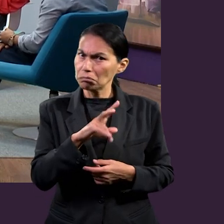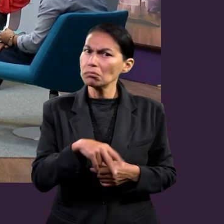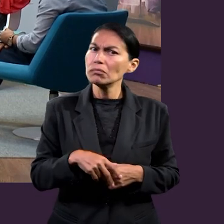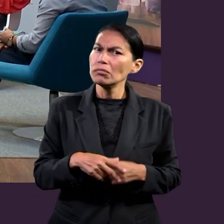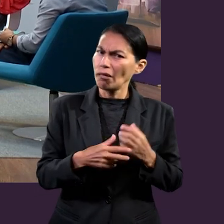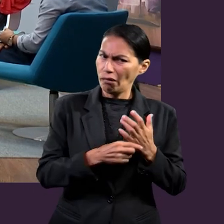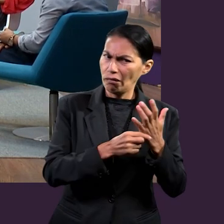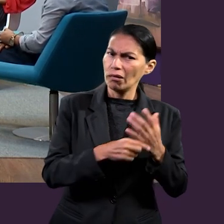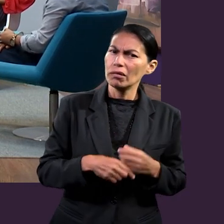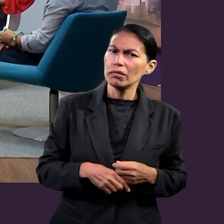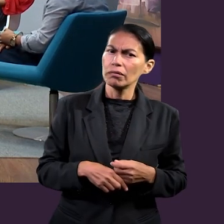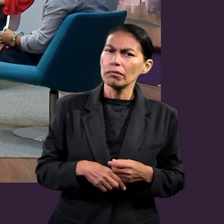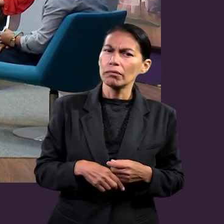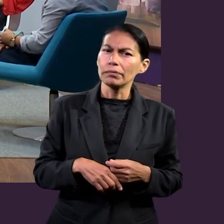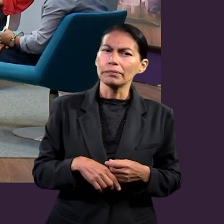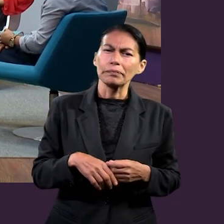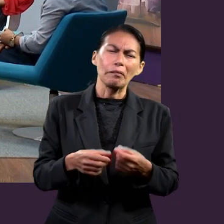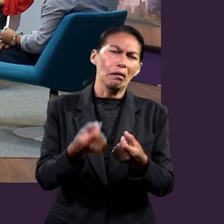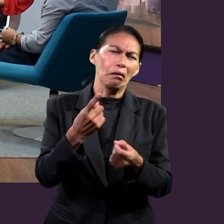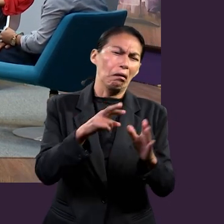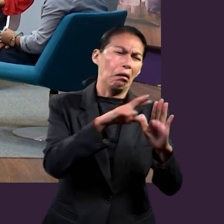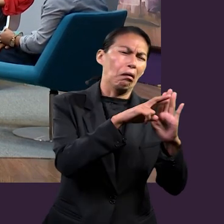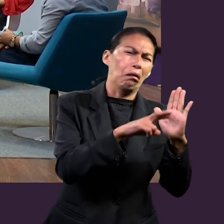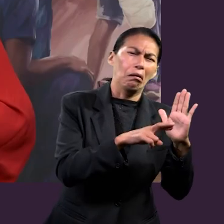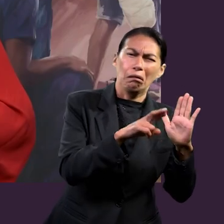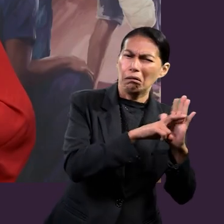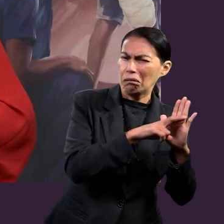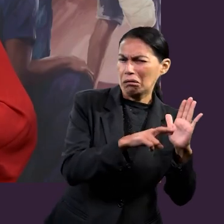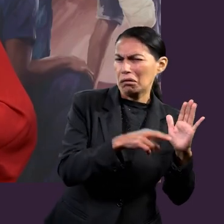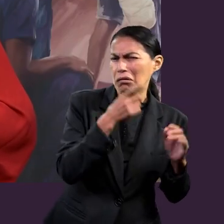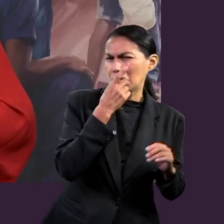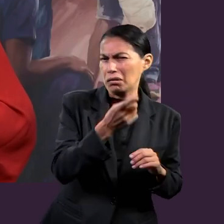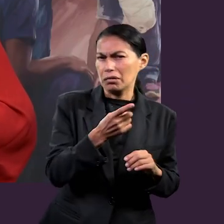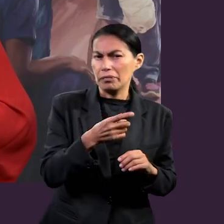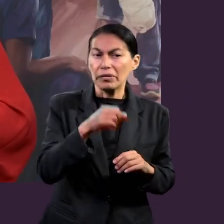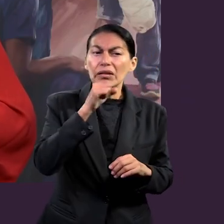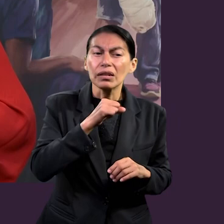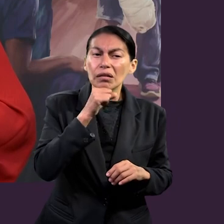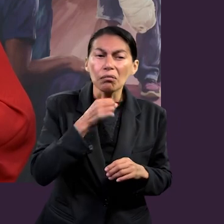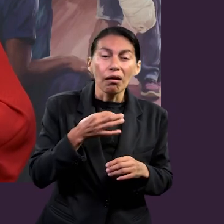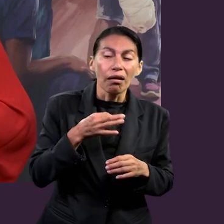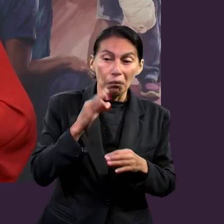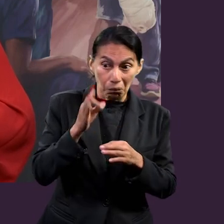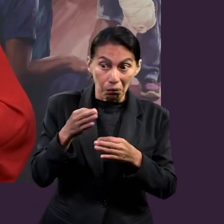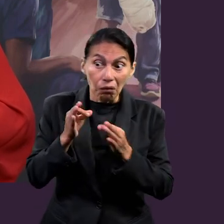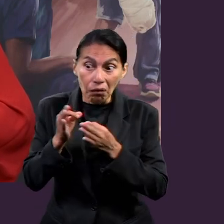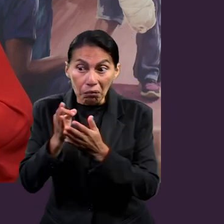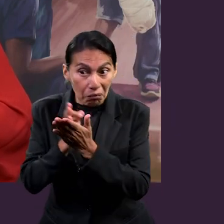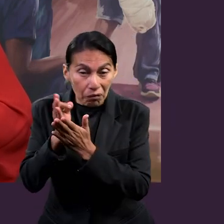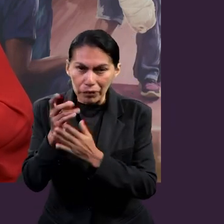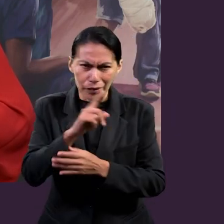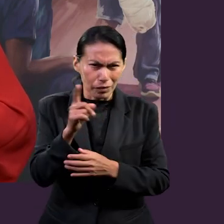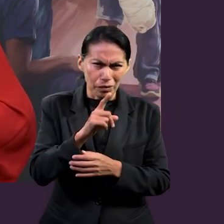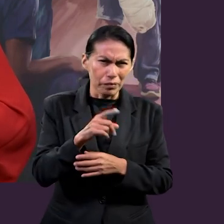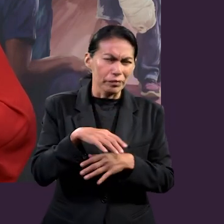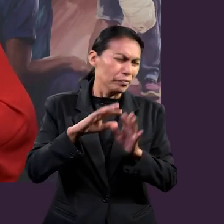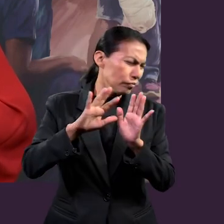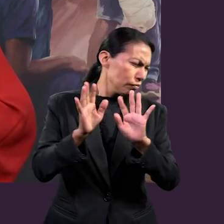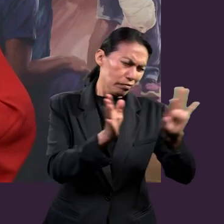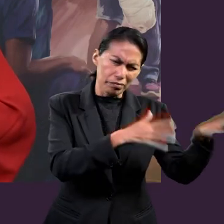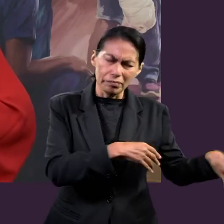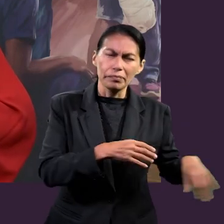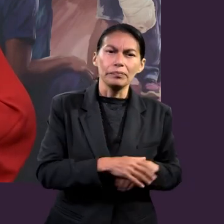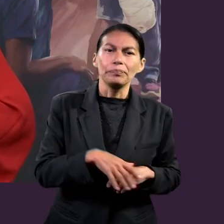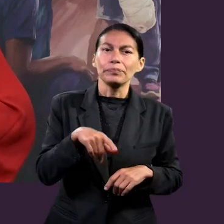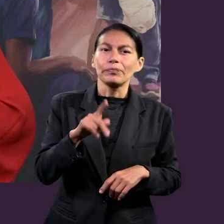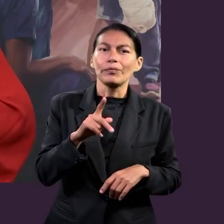y siempre están estas reglas que te dicen, no hagas caso del chisme, ah, pero qué bonito es, ¿no? Vamos a